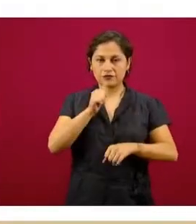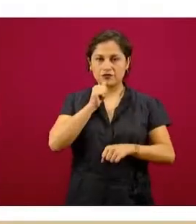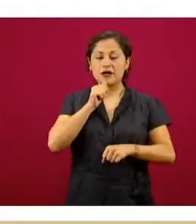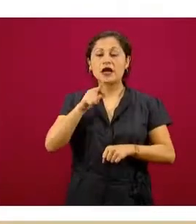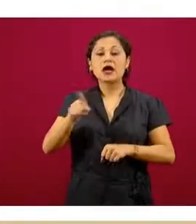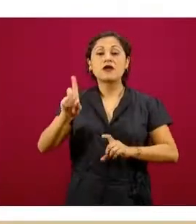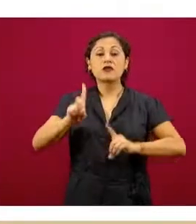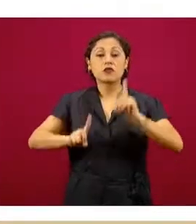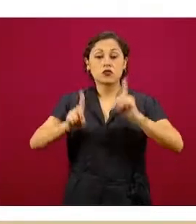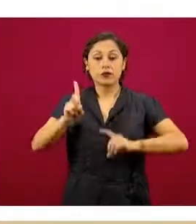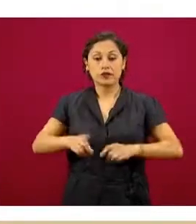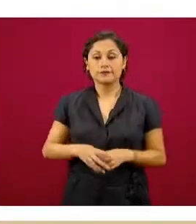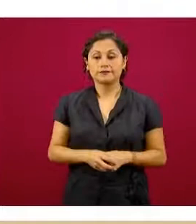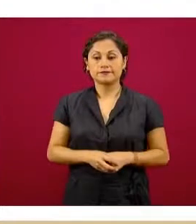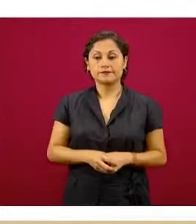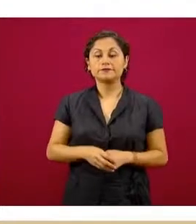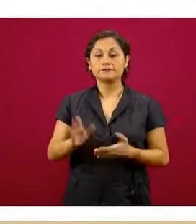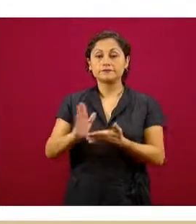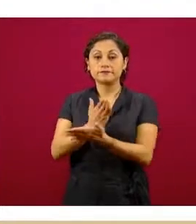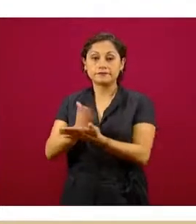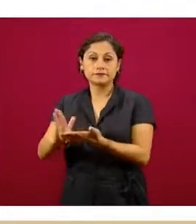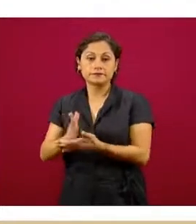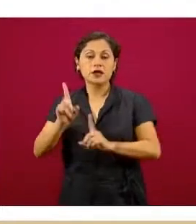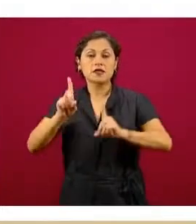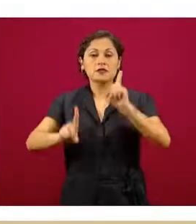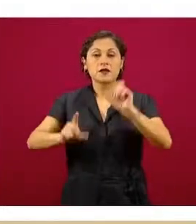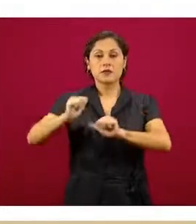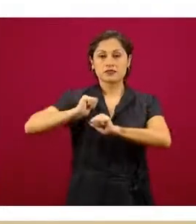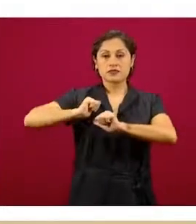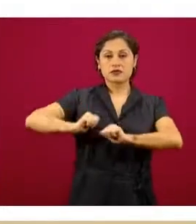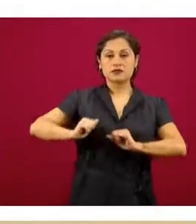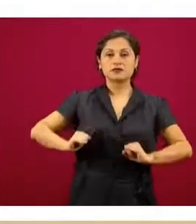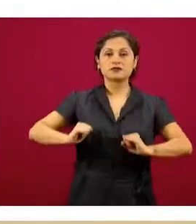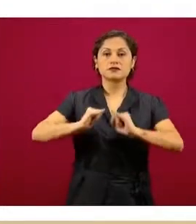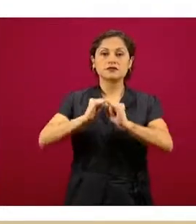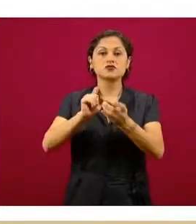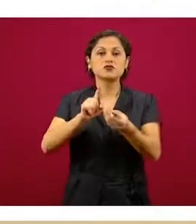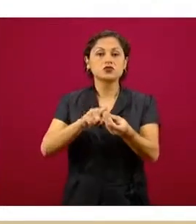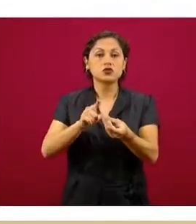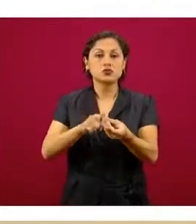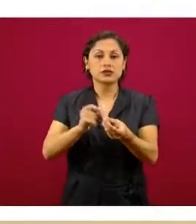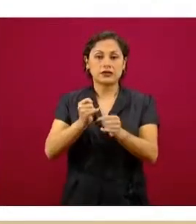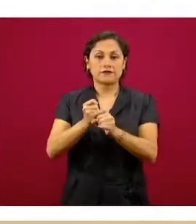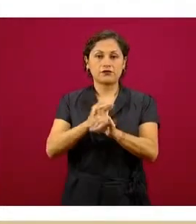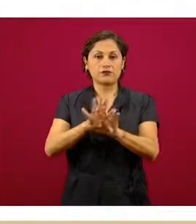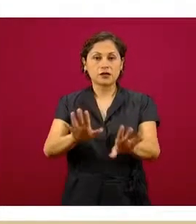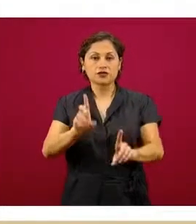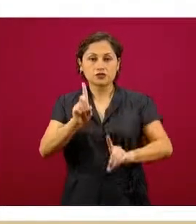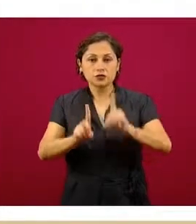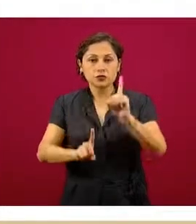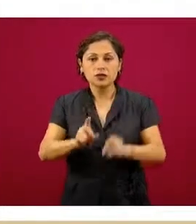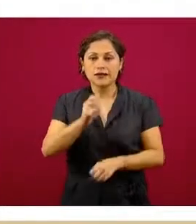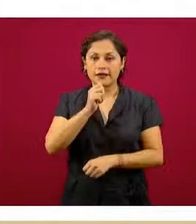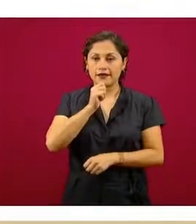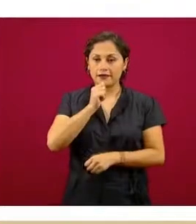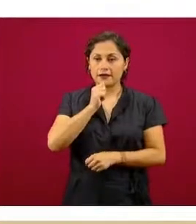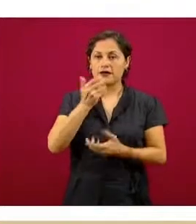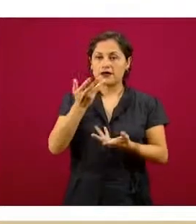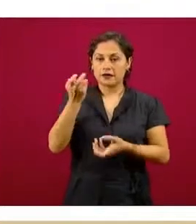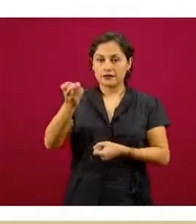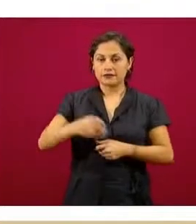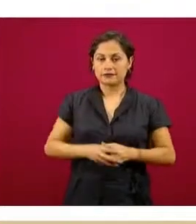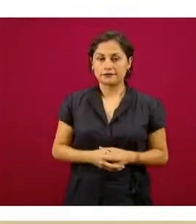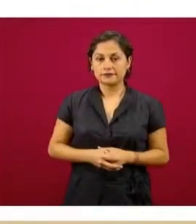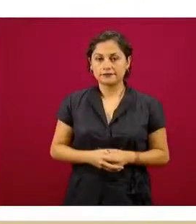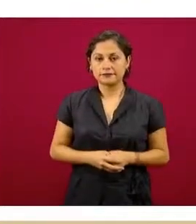menor en función de carga en las entidades federativas para ver dónde están todavía estos casos aún sospechosos. Pero además